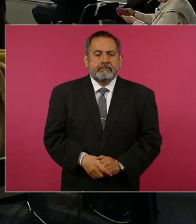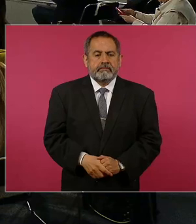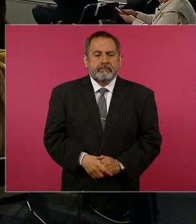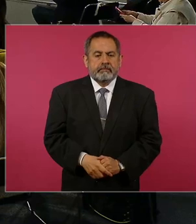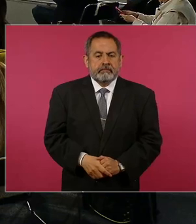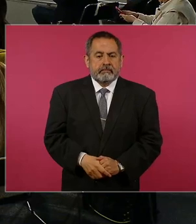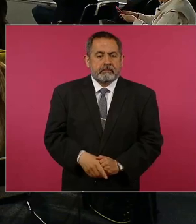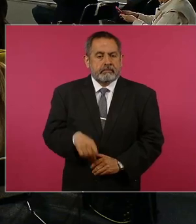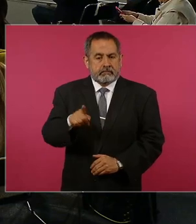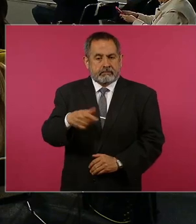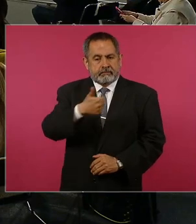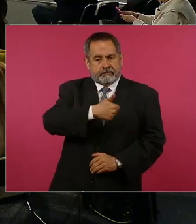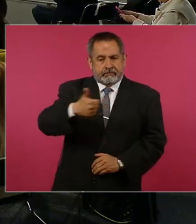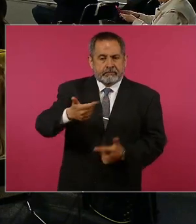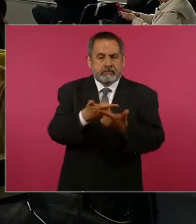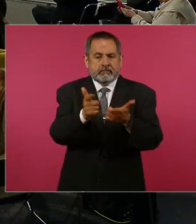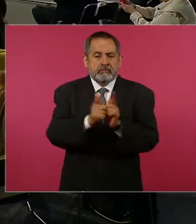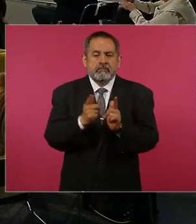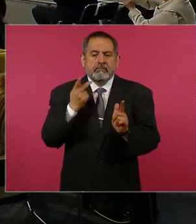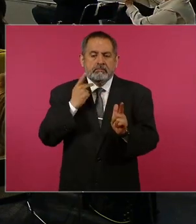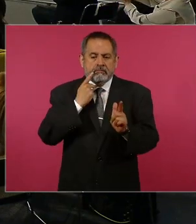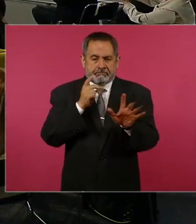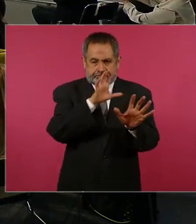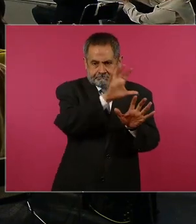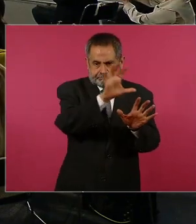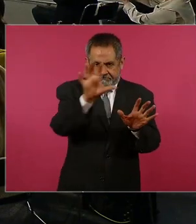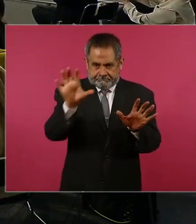Esto es por partido.